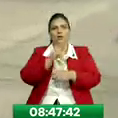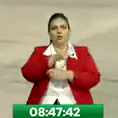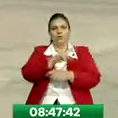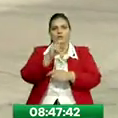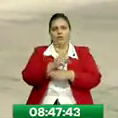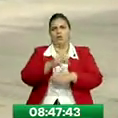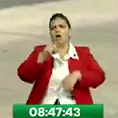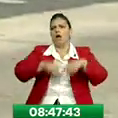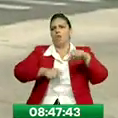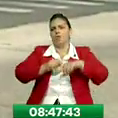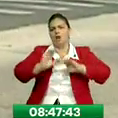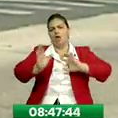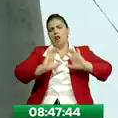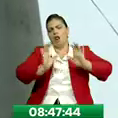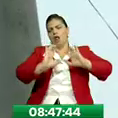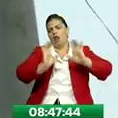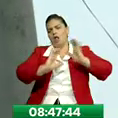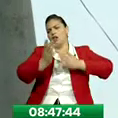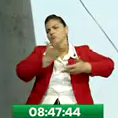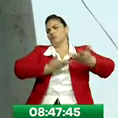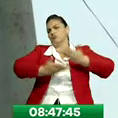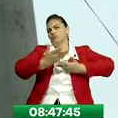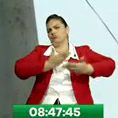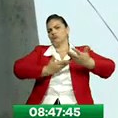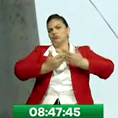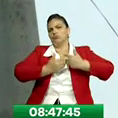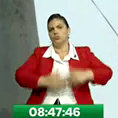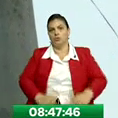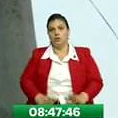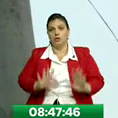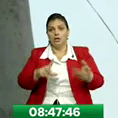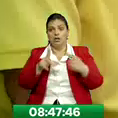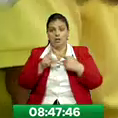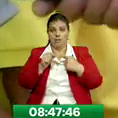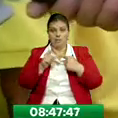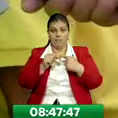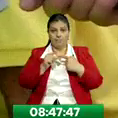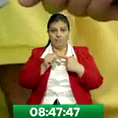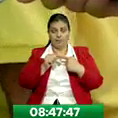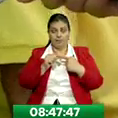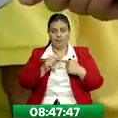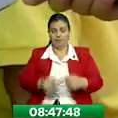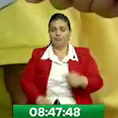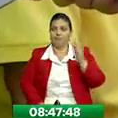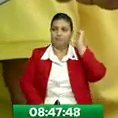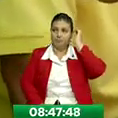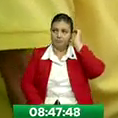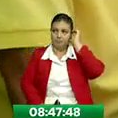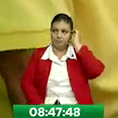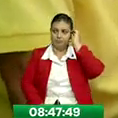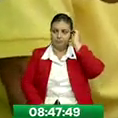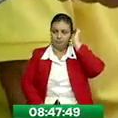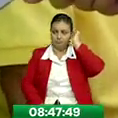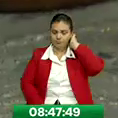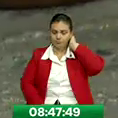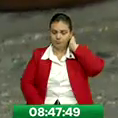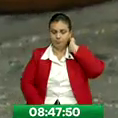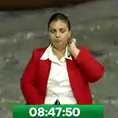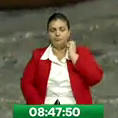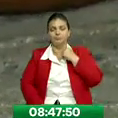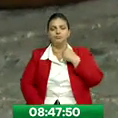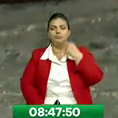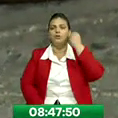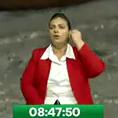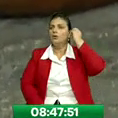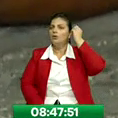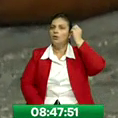y que nunca dejaba de sonreír cuando estaban entre vecinos. Porque el muchacho que andaba por aquí se lo veía todos los días por aquí andaba. El